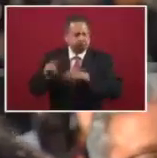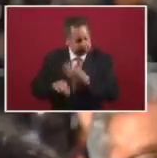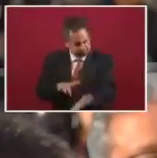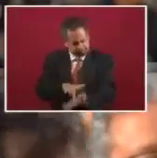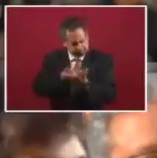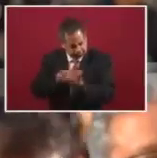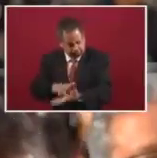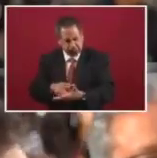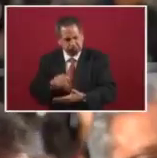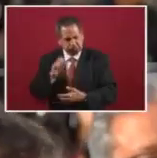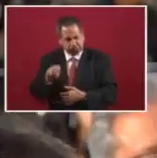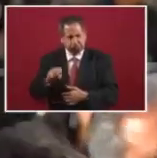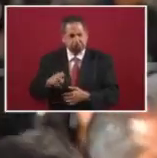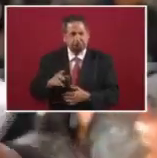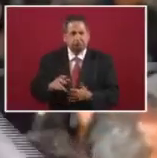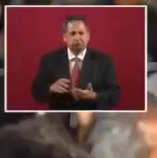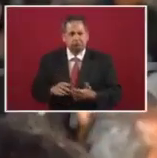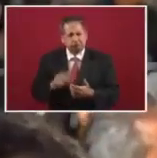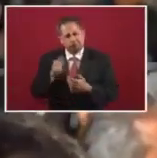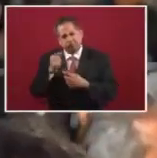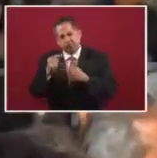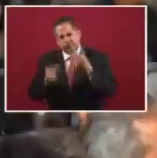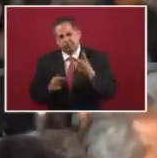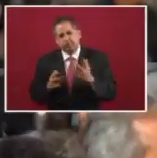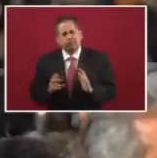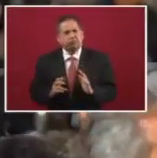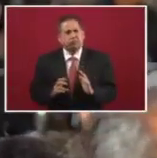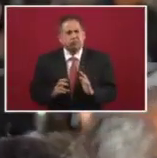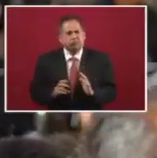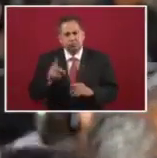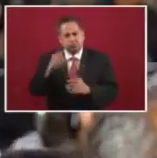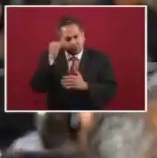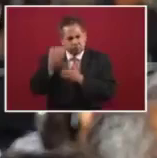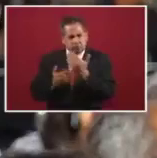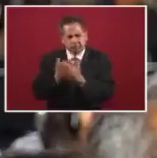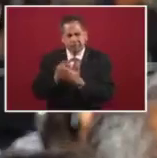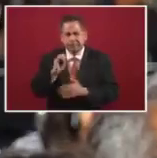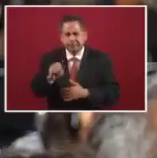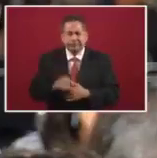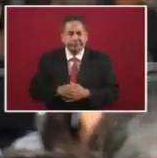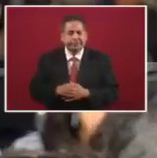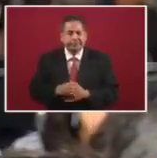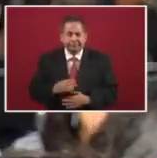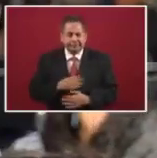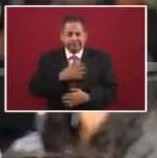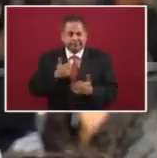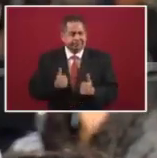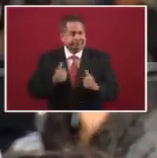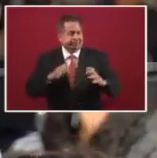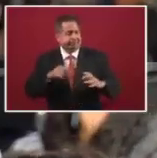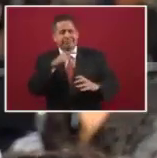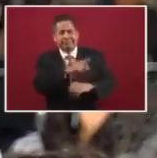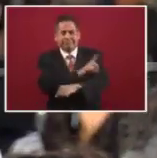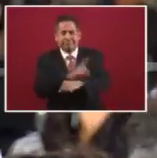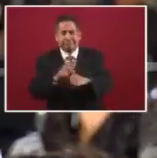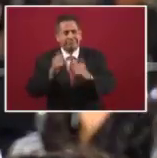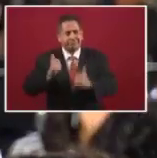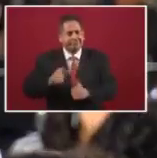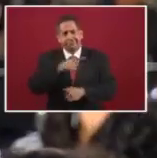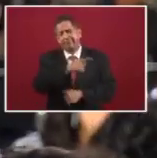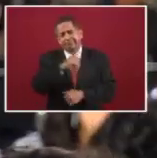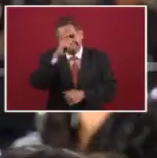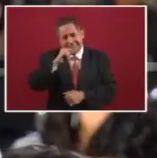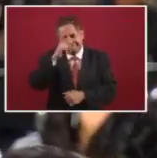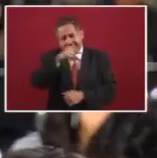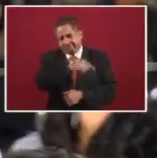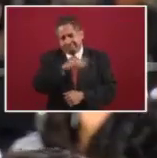apoyar y otras más de sus propuestas. El bienestar están fallando los delegados allá en la